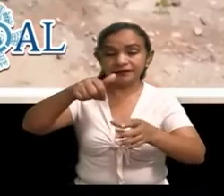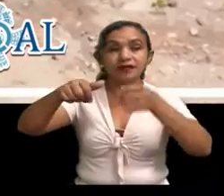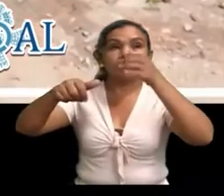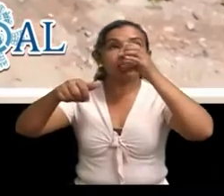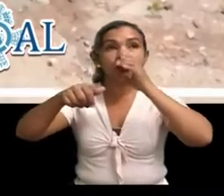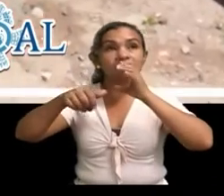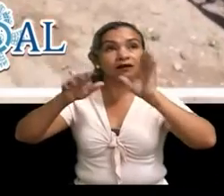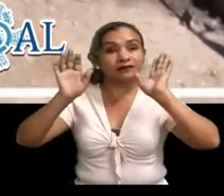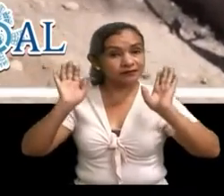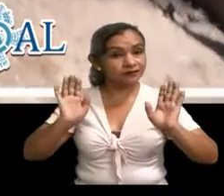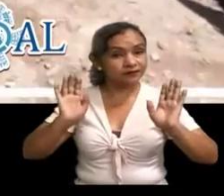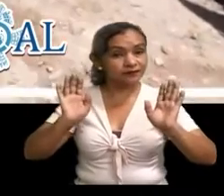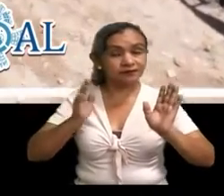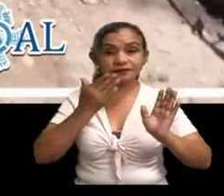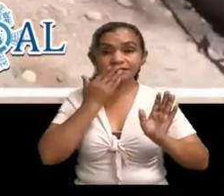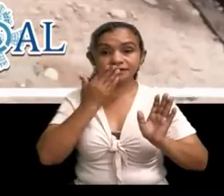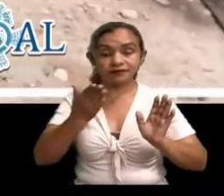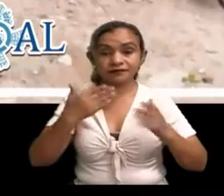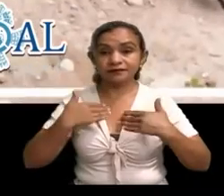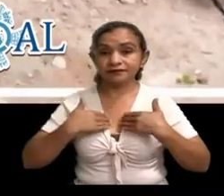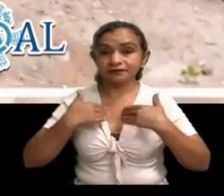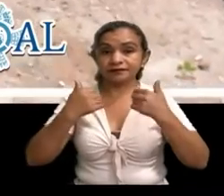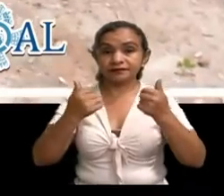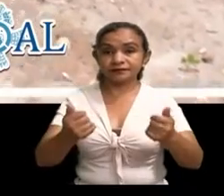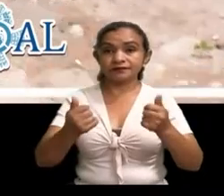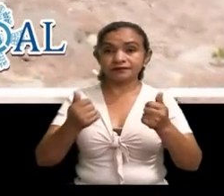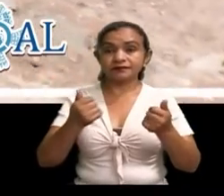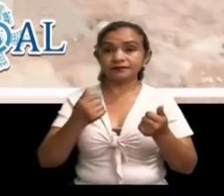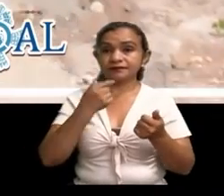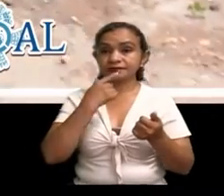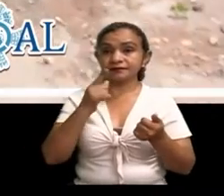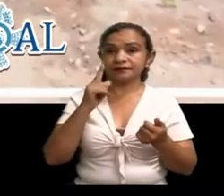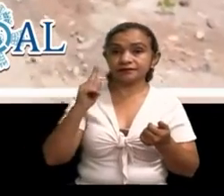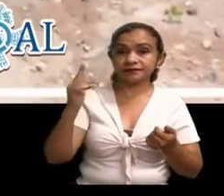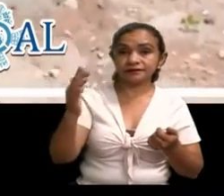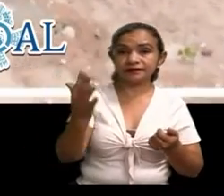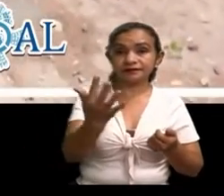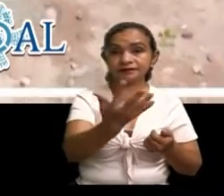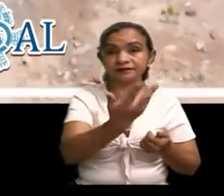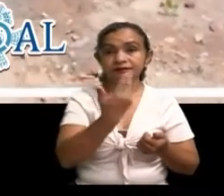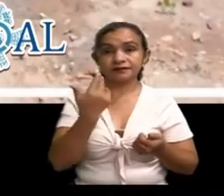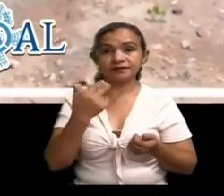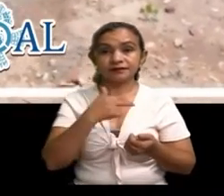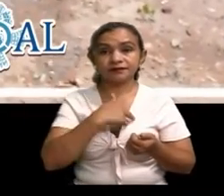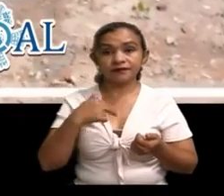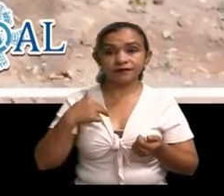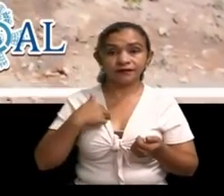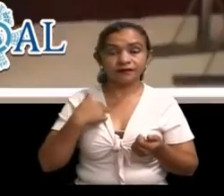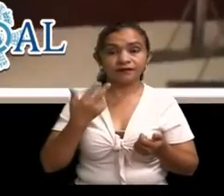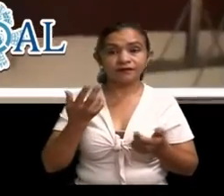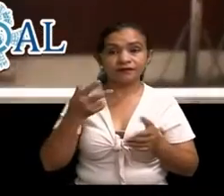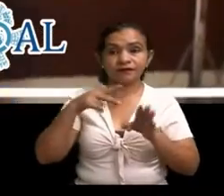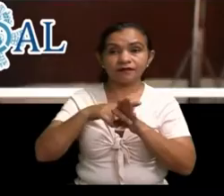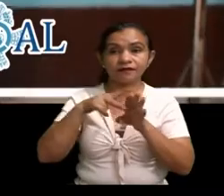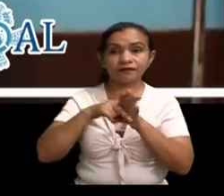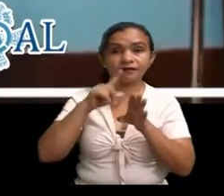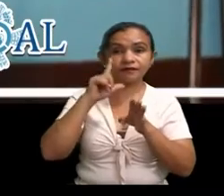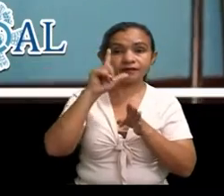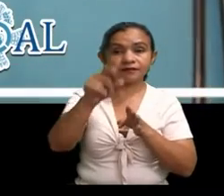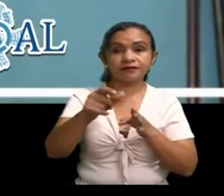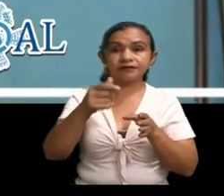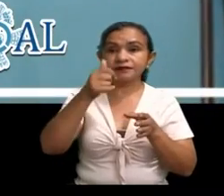decir, ahí es donde se dice de que si nosotros impactamos en el área rural con el agua,